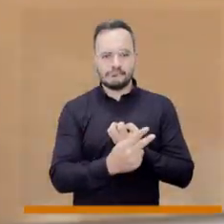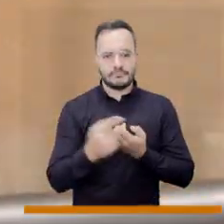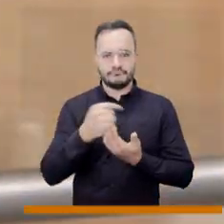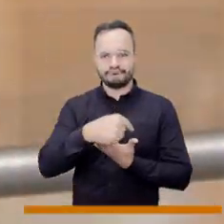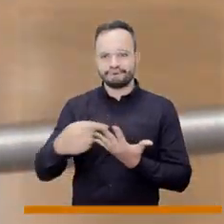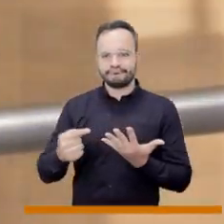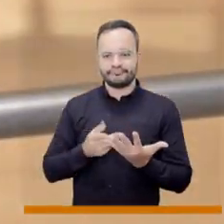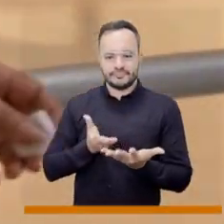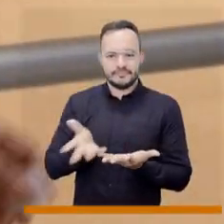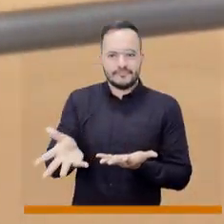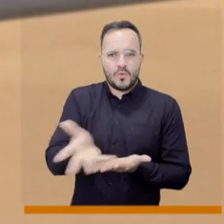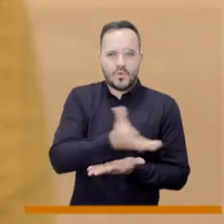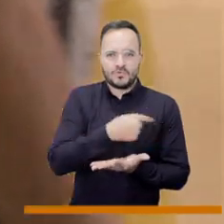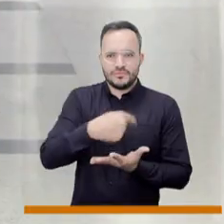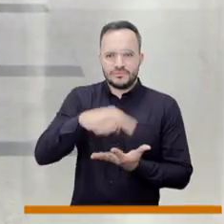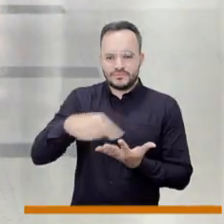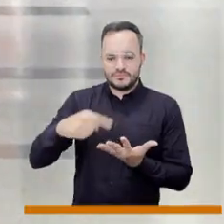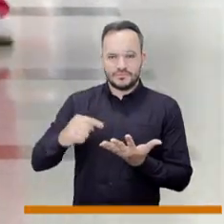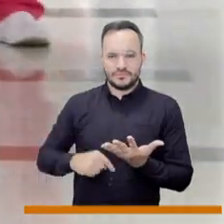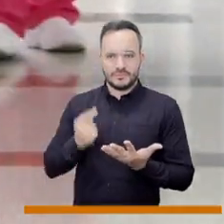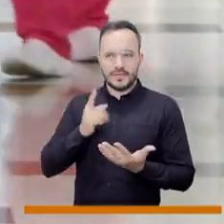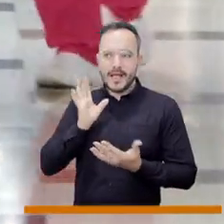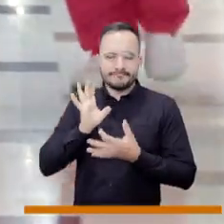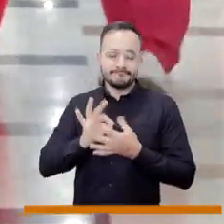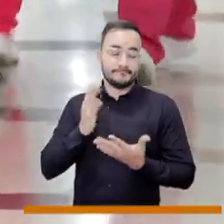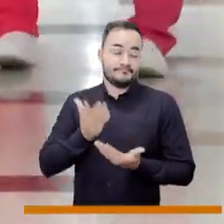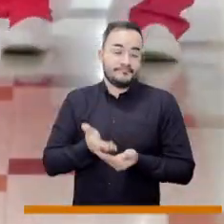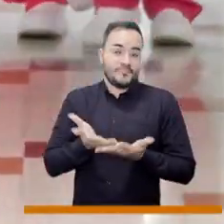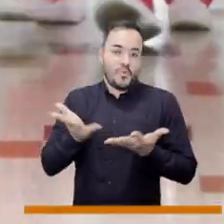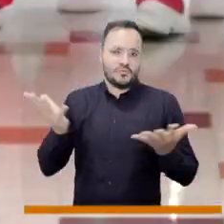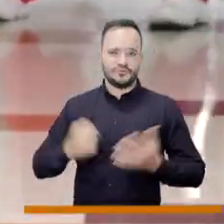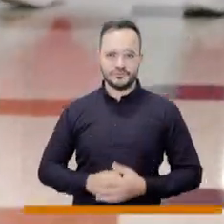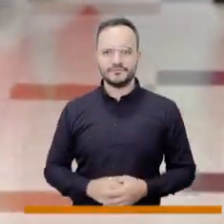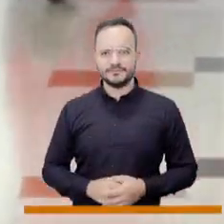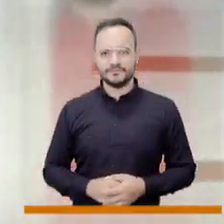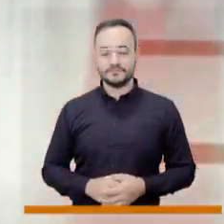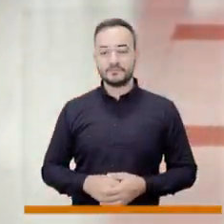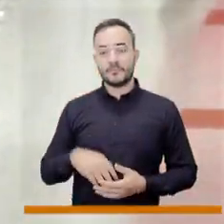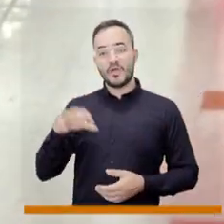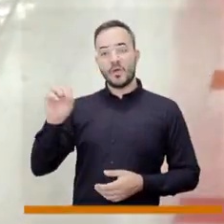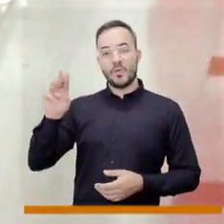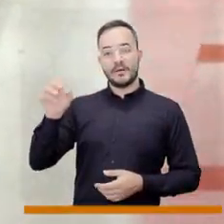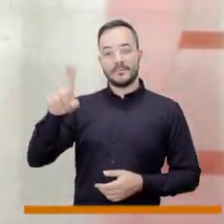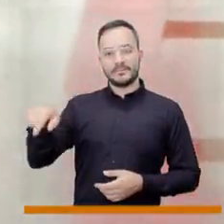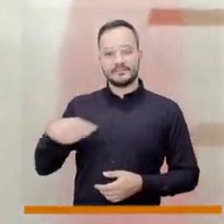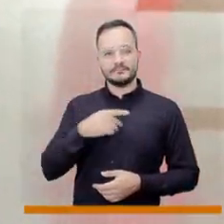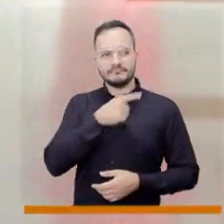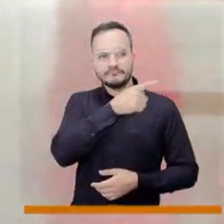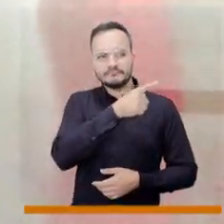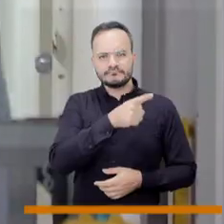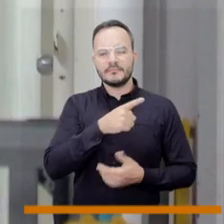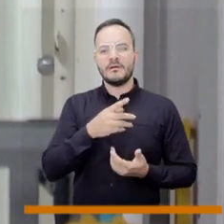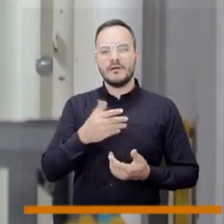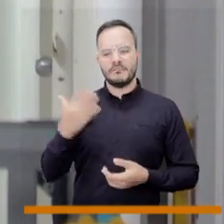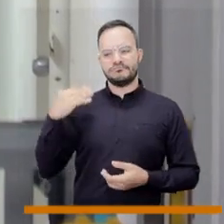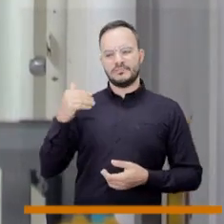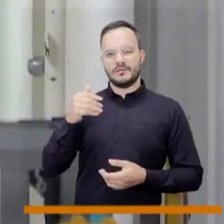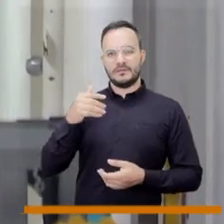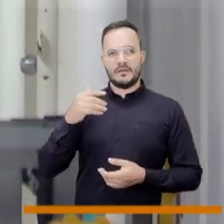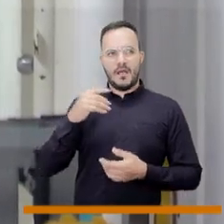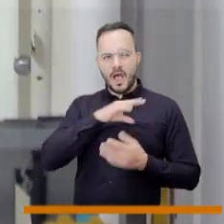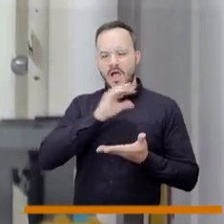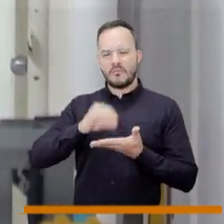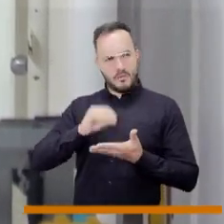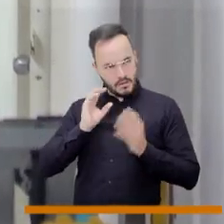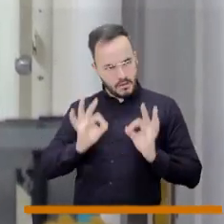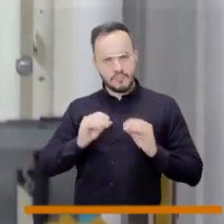heterogéneas relacionadas con el caso específico de las mujeres. La Organización Mundial de la Salud, los 19 de